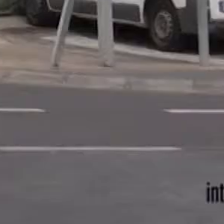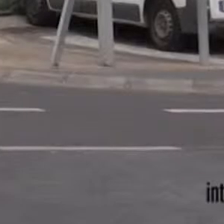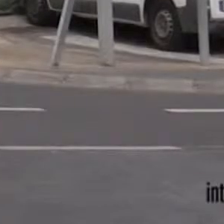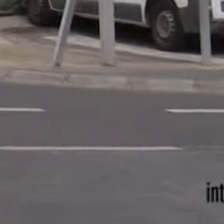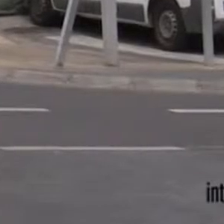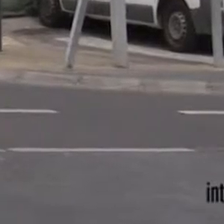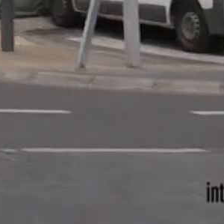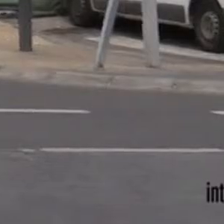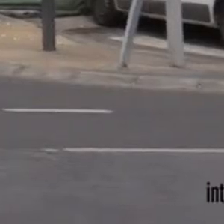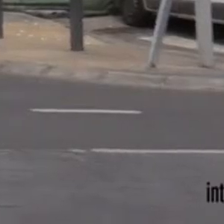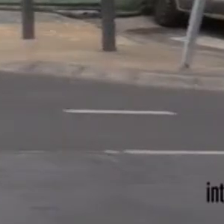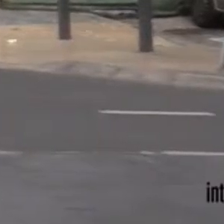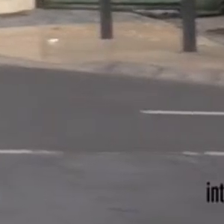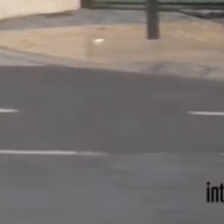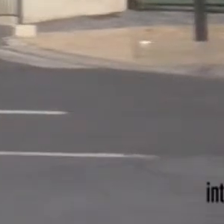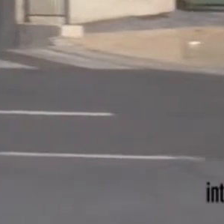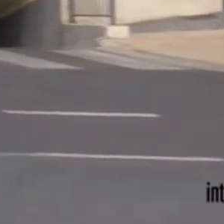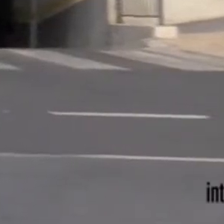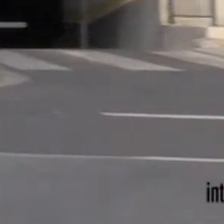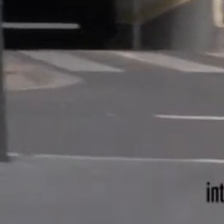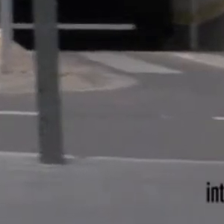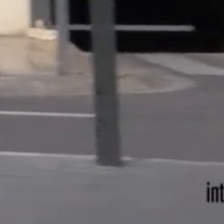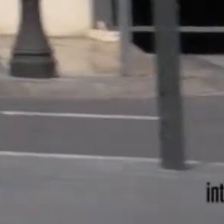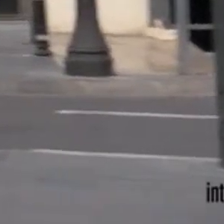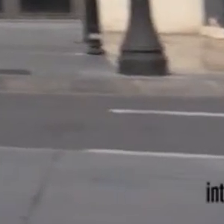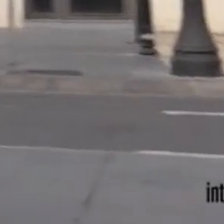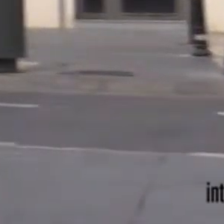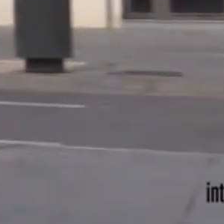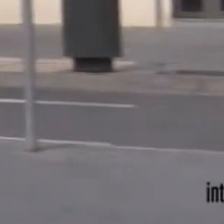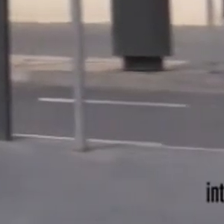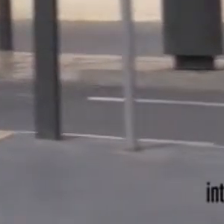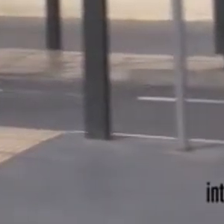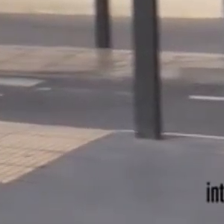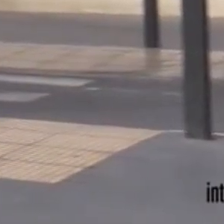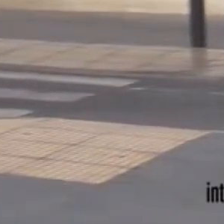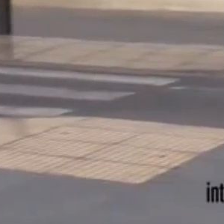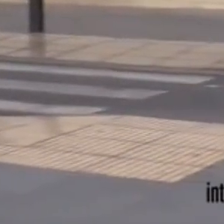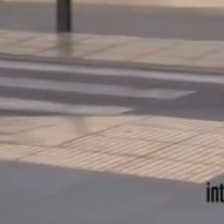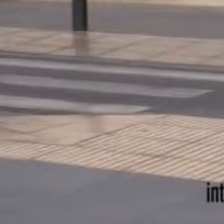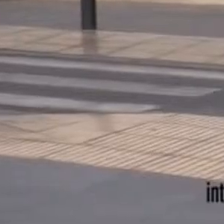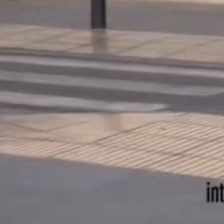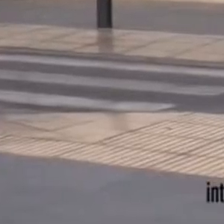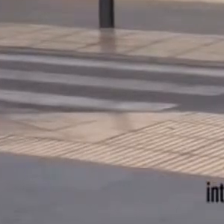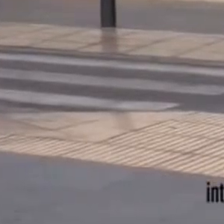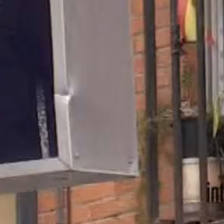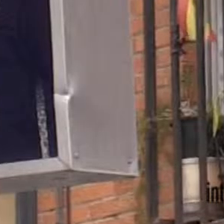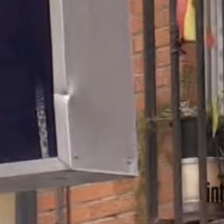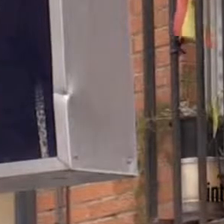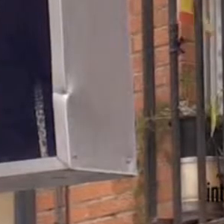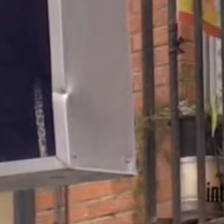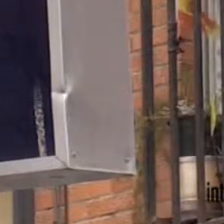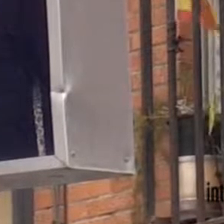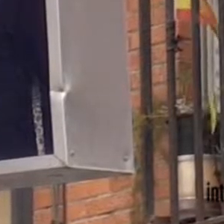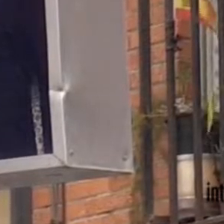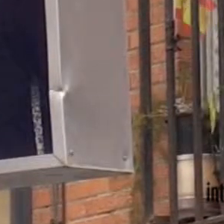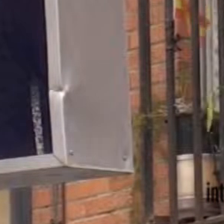ejecutadas. Desde el equipo de gobierno aseguran que este futuro edificio supondrá un elemento más de dinamización para esta zona, tal y como demanda